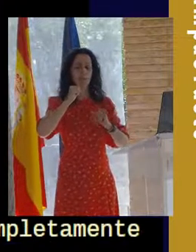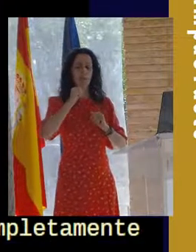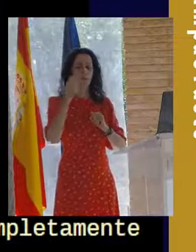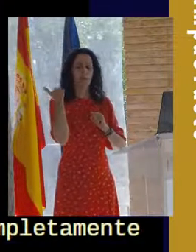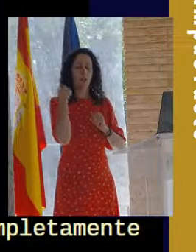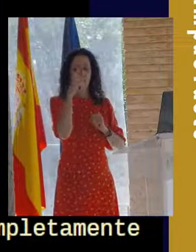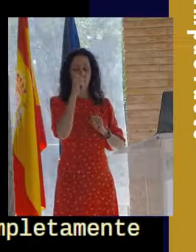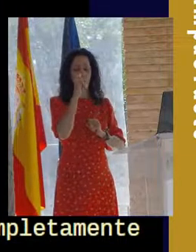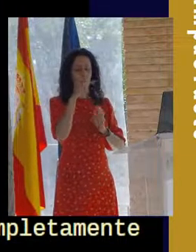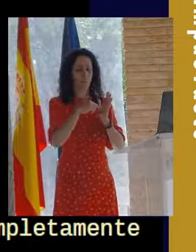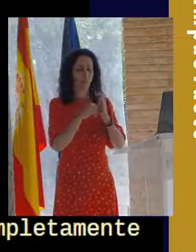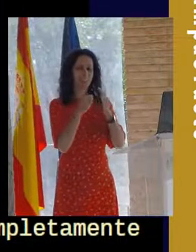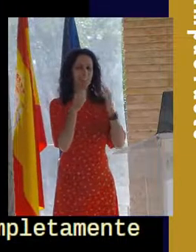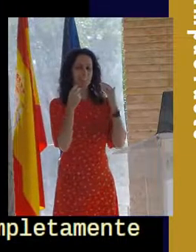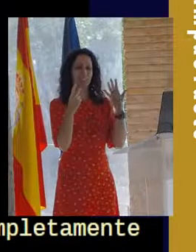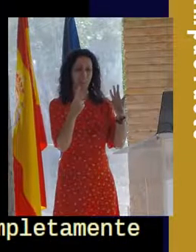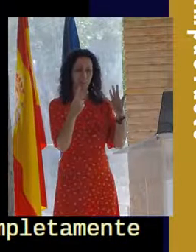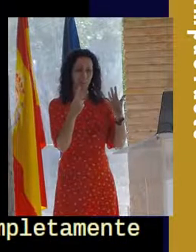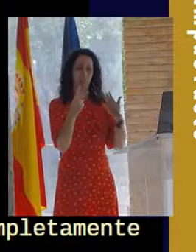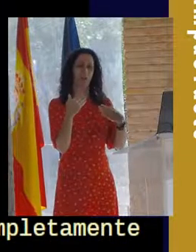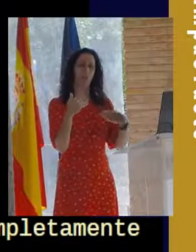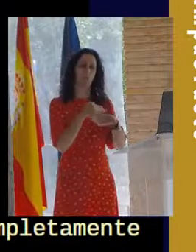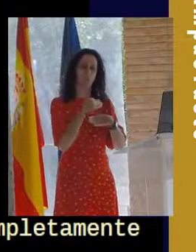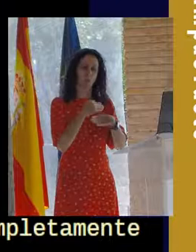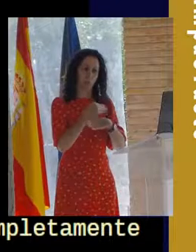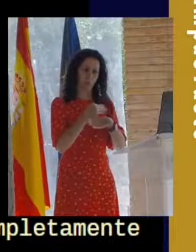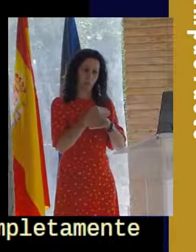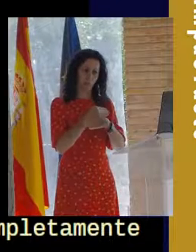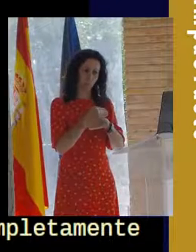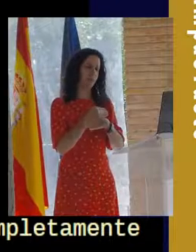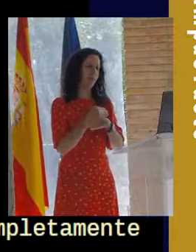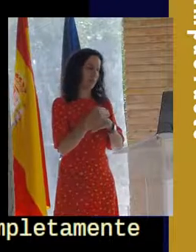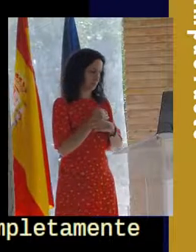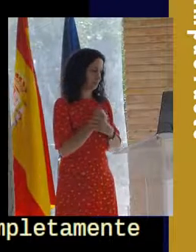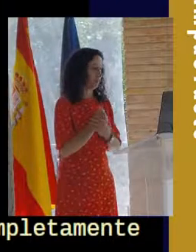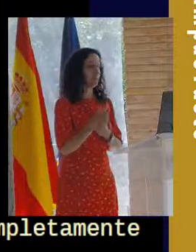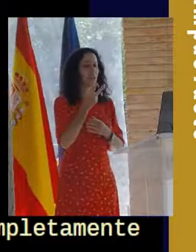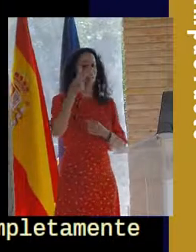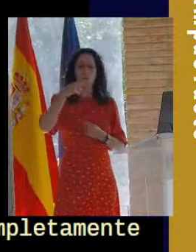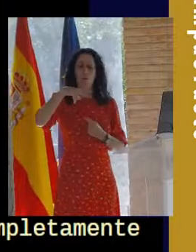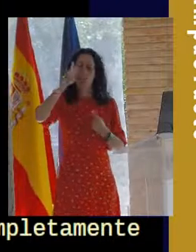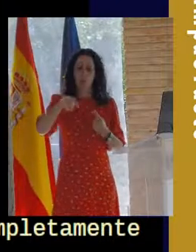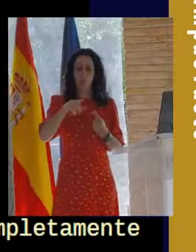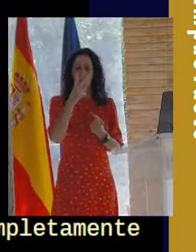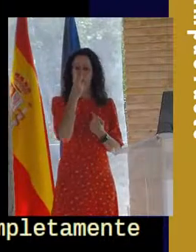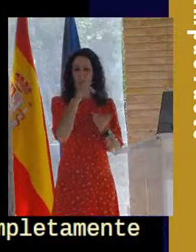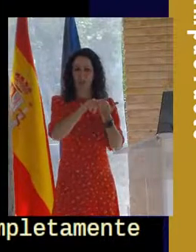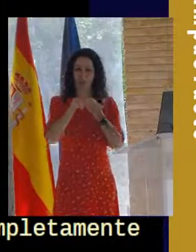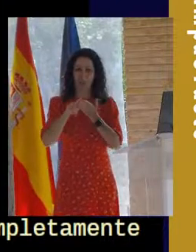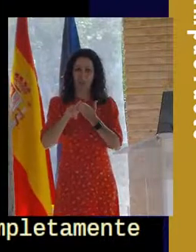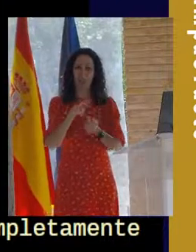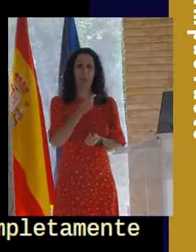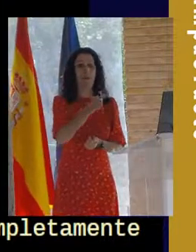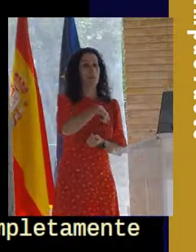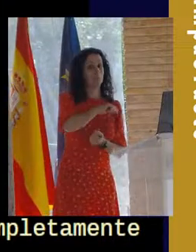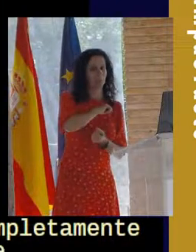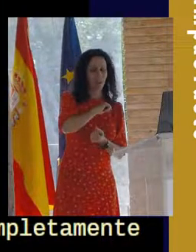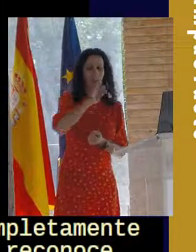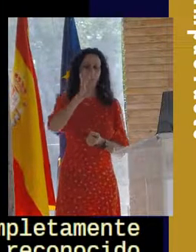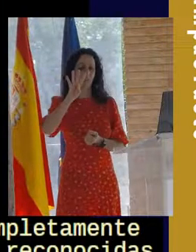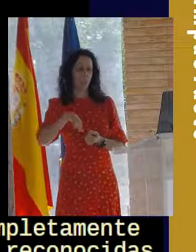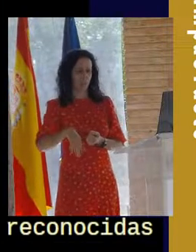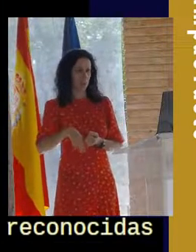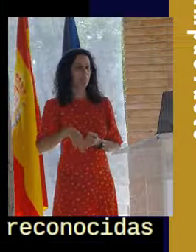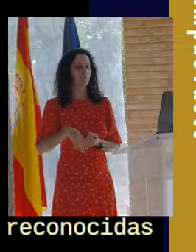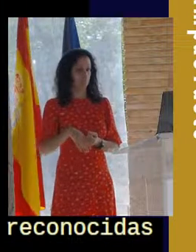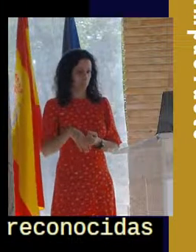una Ley Ley en la ley 27/2007 del 23 de octubre hay reconocidas dos